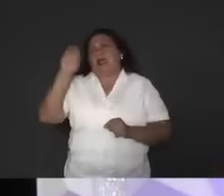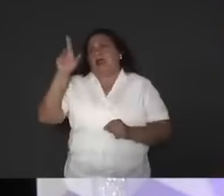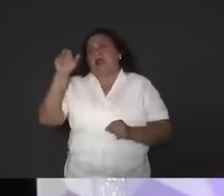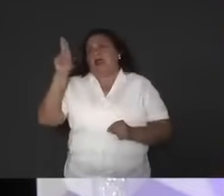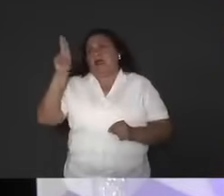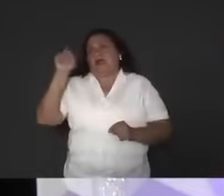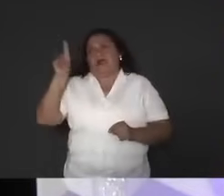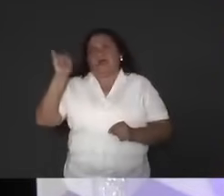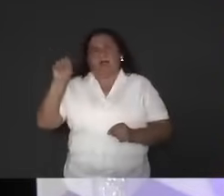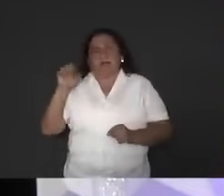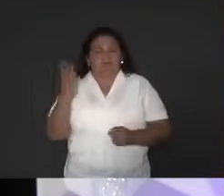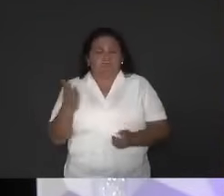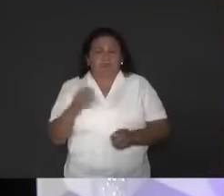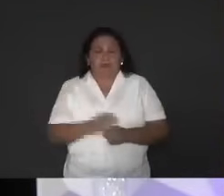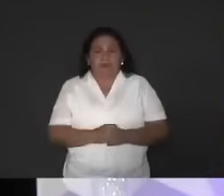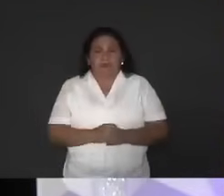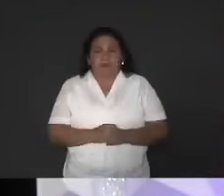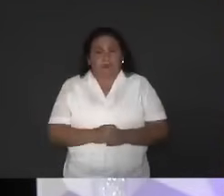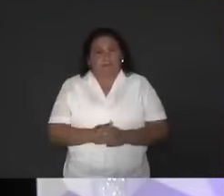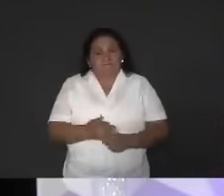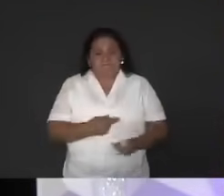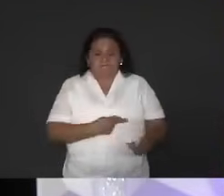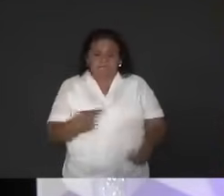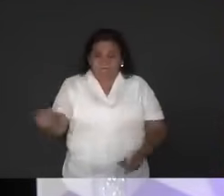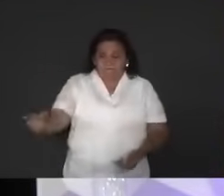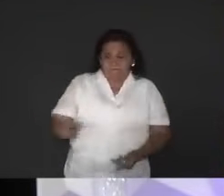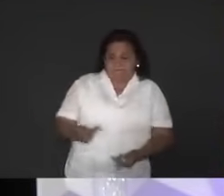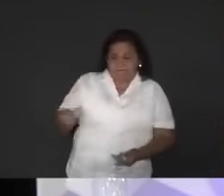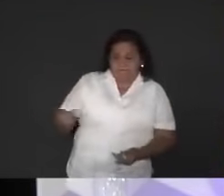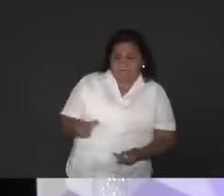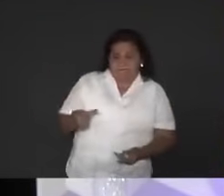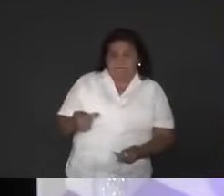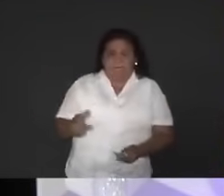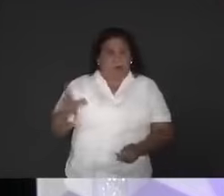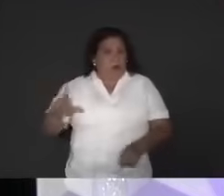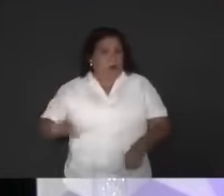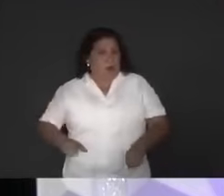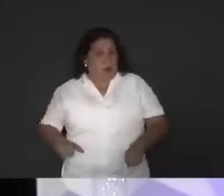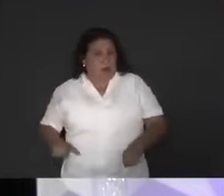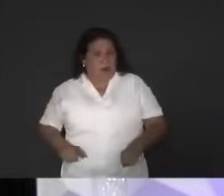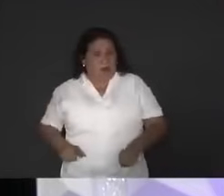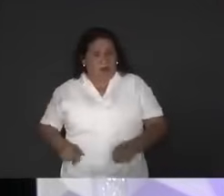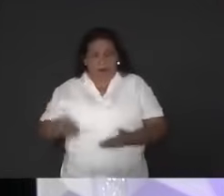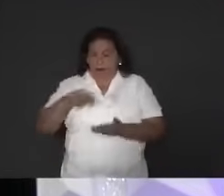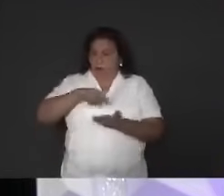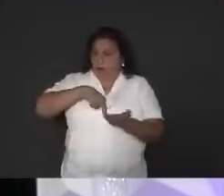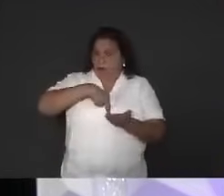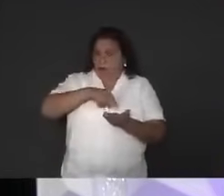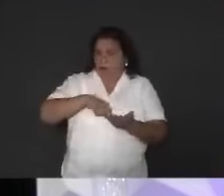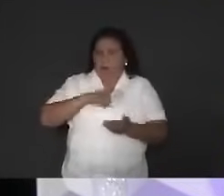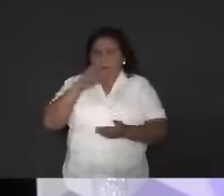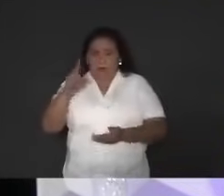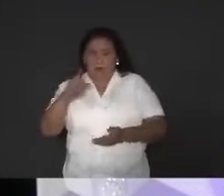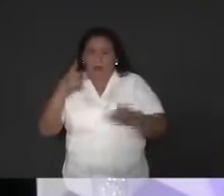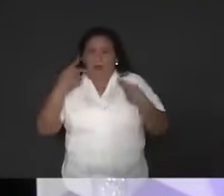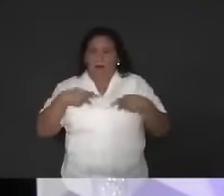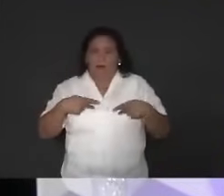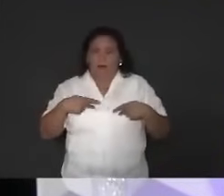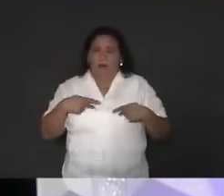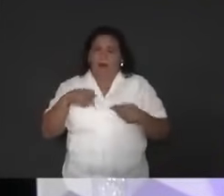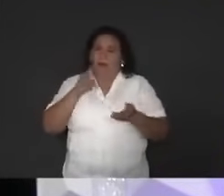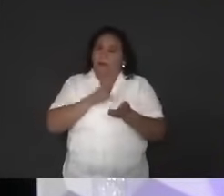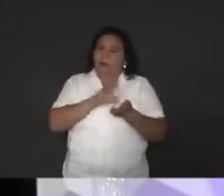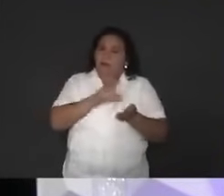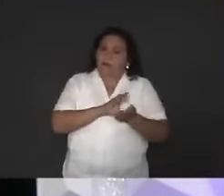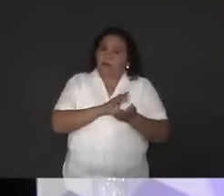continuar. Lamentablemente no fue recíproco el gobierno estatal porque no quiso firmar el acuerdo para las personas con